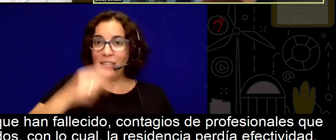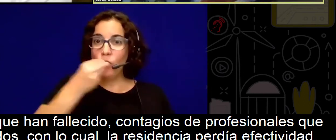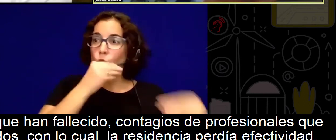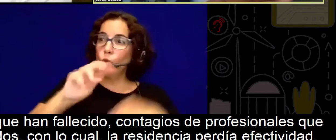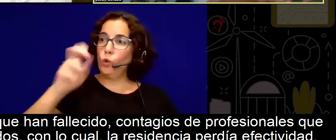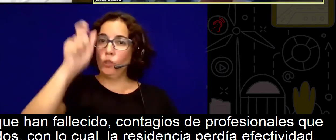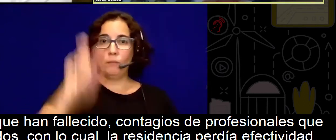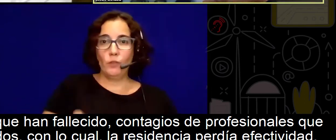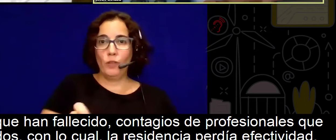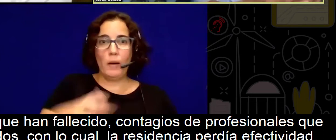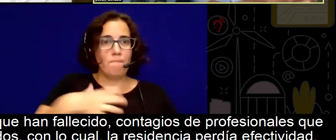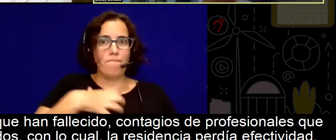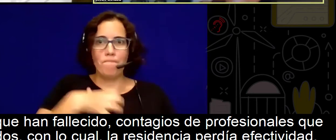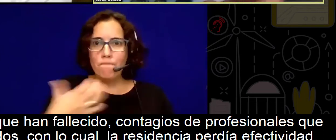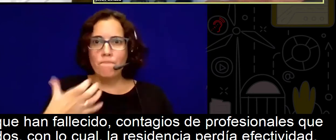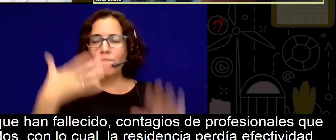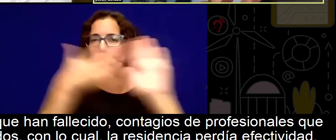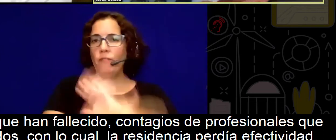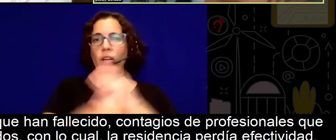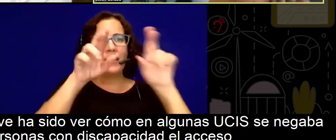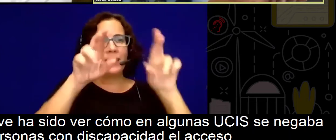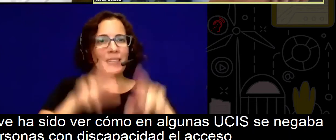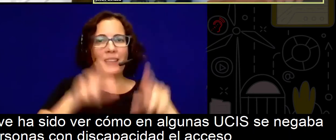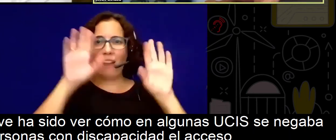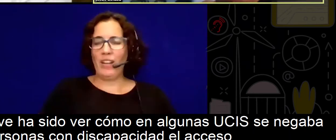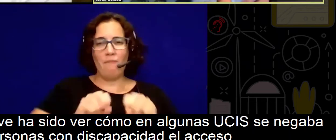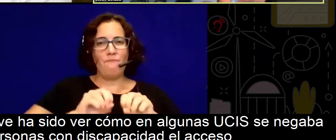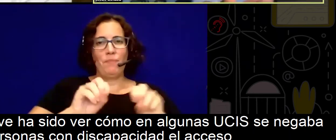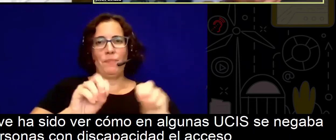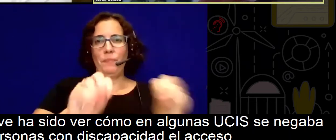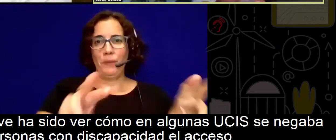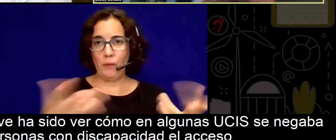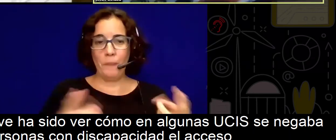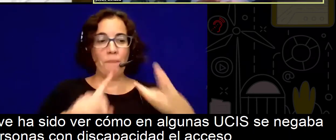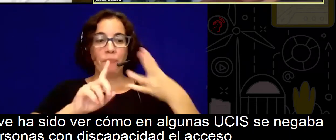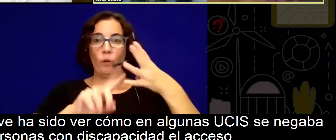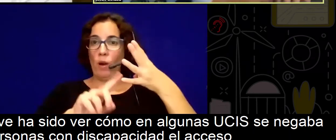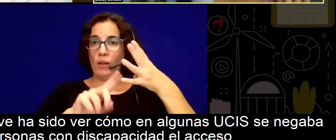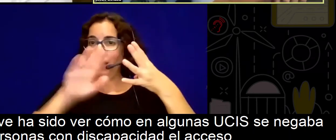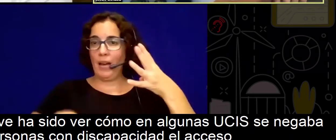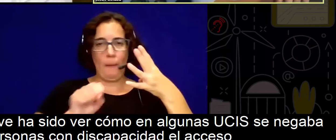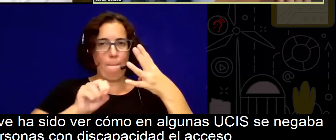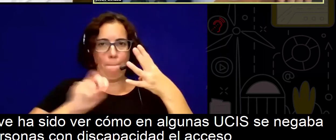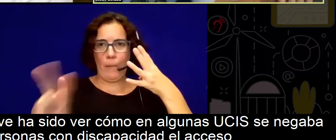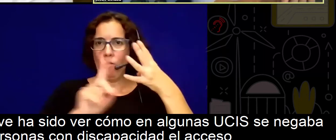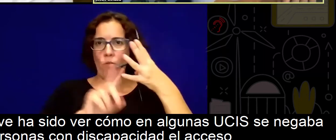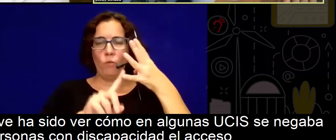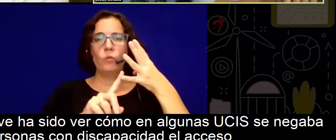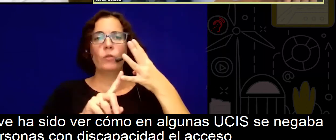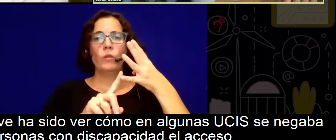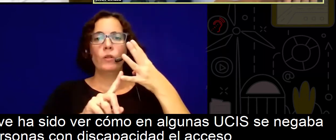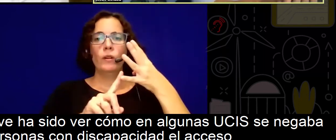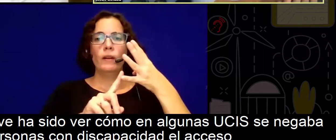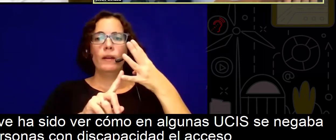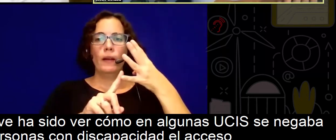complicado, con lo cual la residencia perdía su efectividad. Bueno, pues y en la cuarta y más grave ha sido ver cómo en